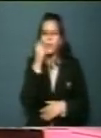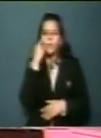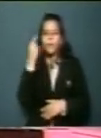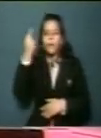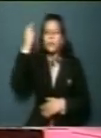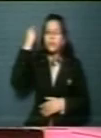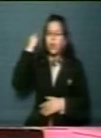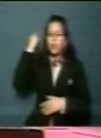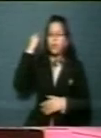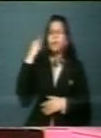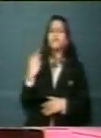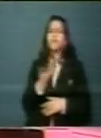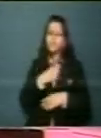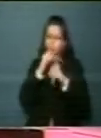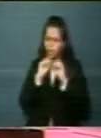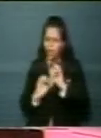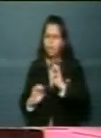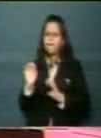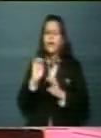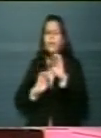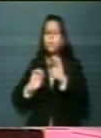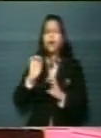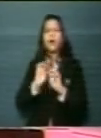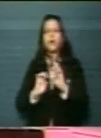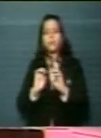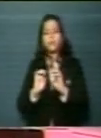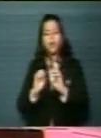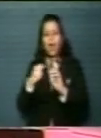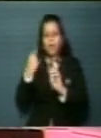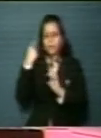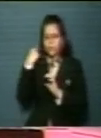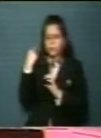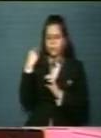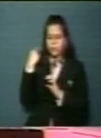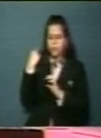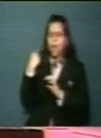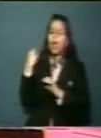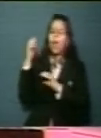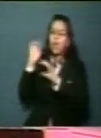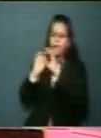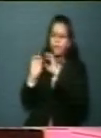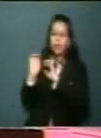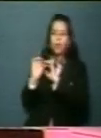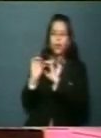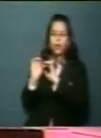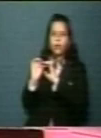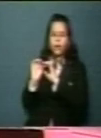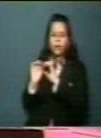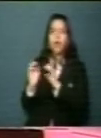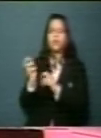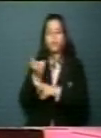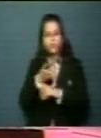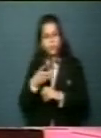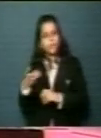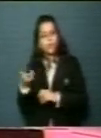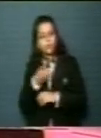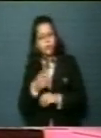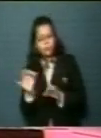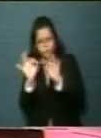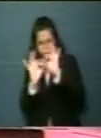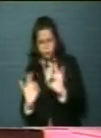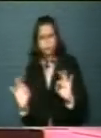buen momento para evaluar con objetividad lo hecho, sacar conclusiones, fortalecer lo que está